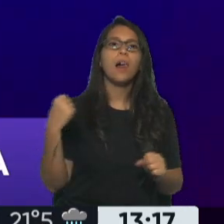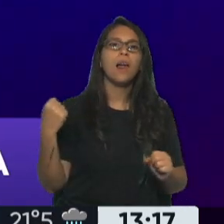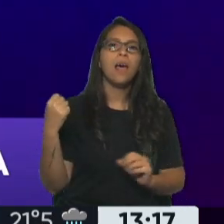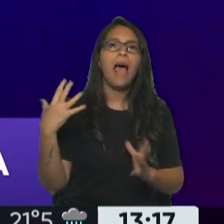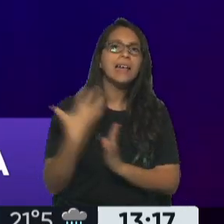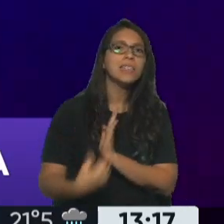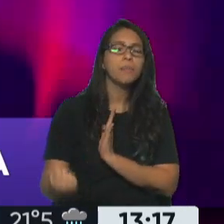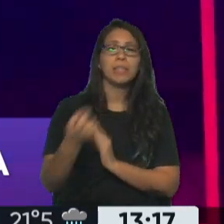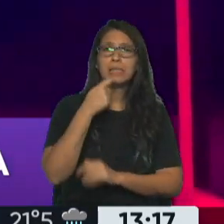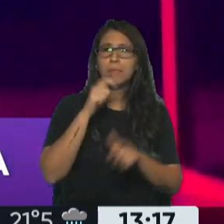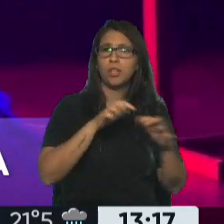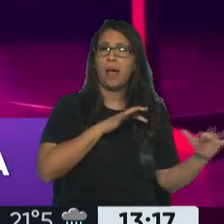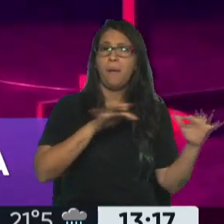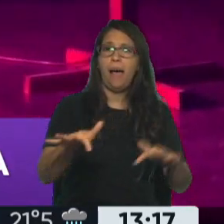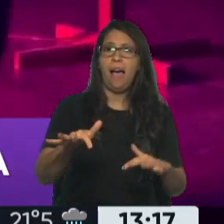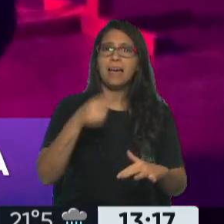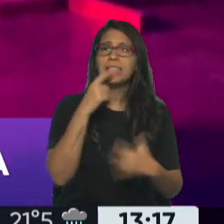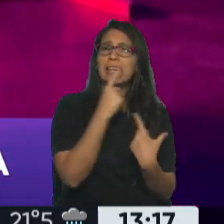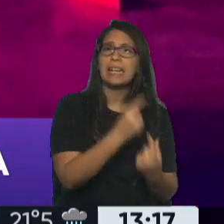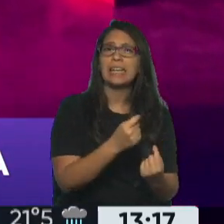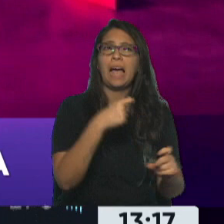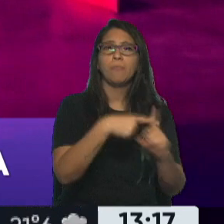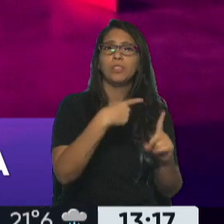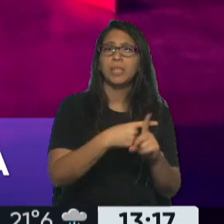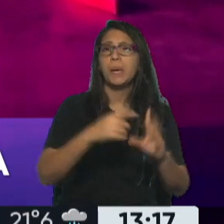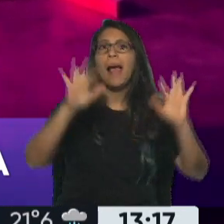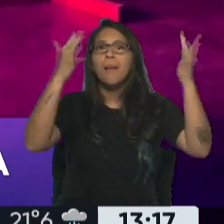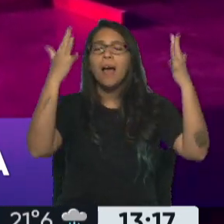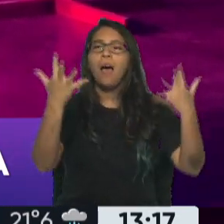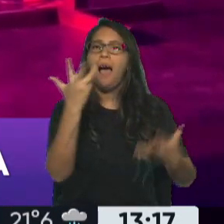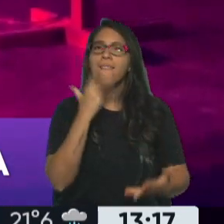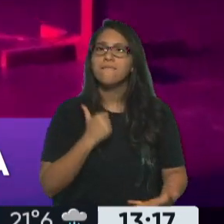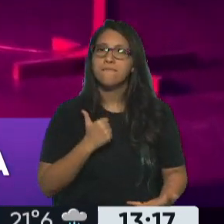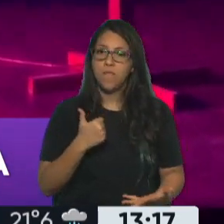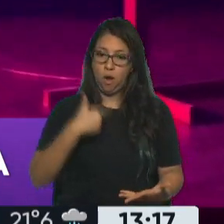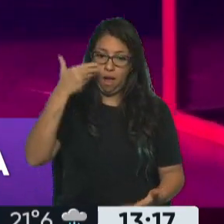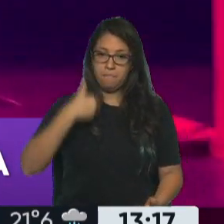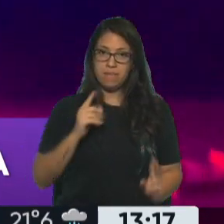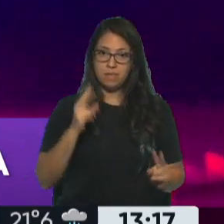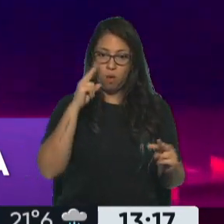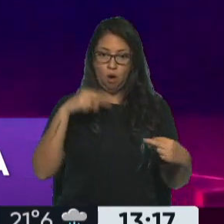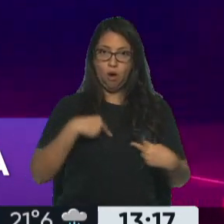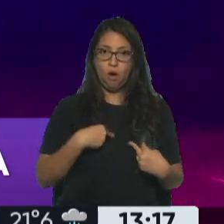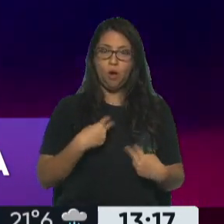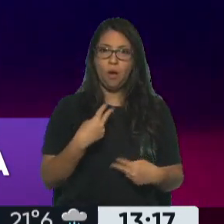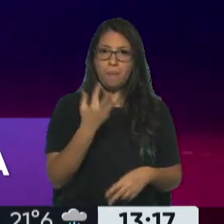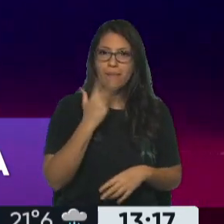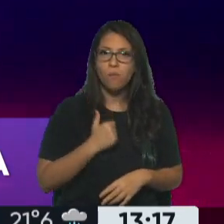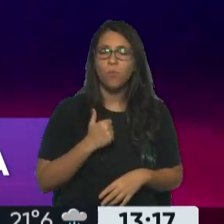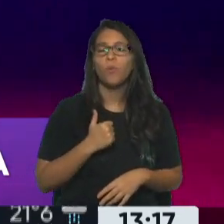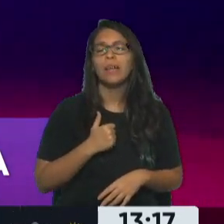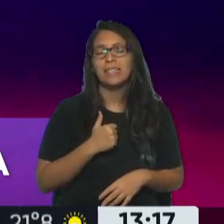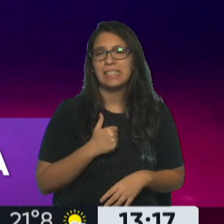venga el público al teatro que sega una crítica que a la gente le guste el aplauso que te guste a vos como lo hiciste sobre todo pero bueno habla